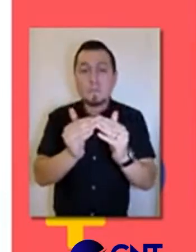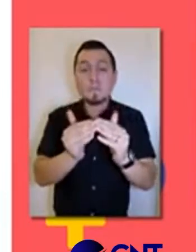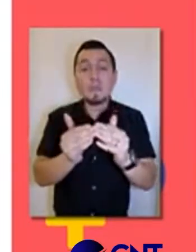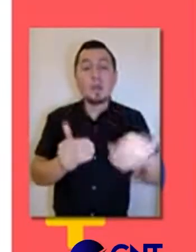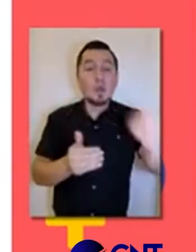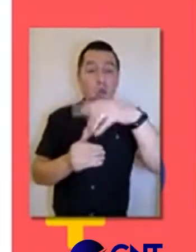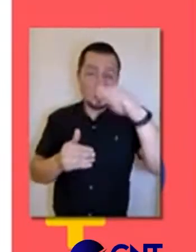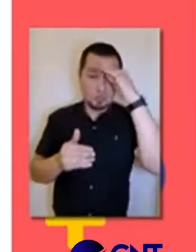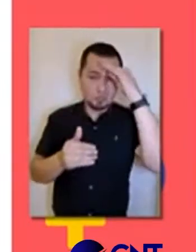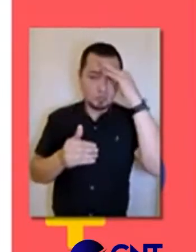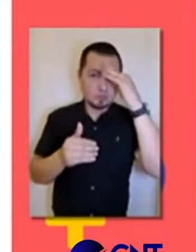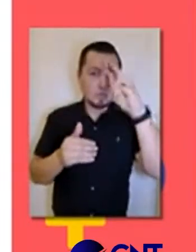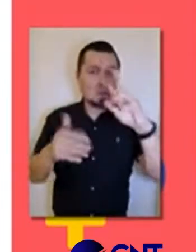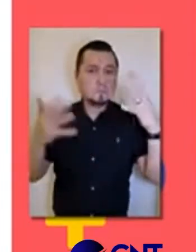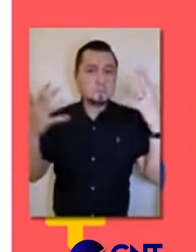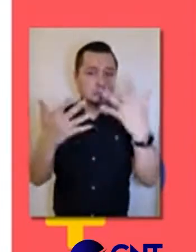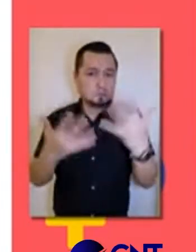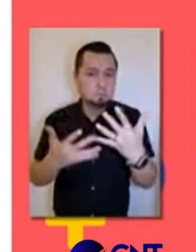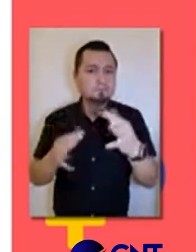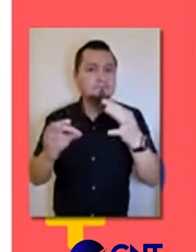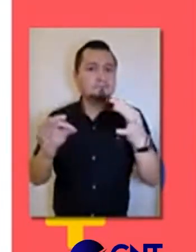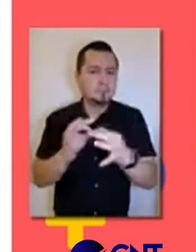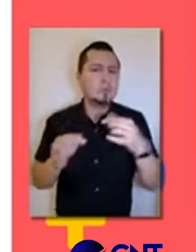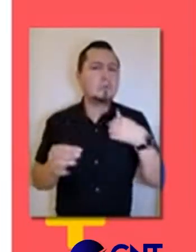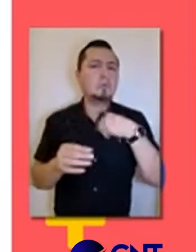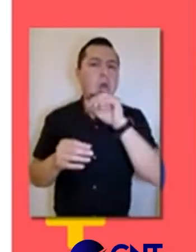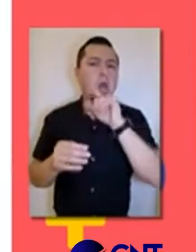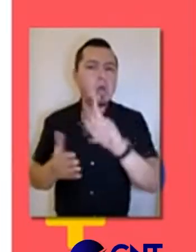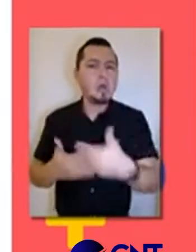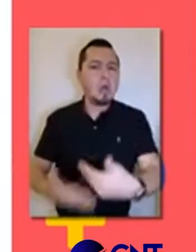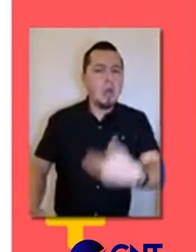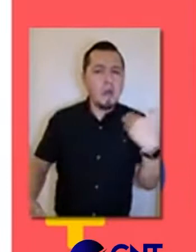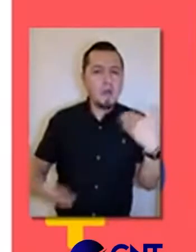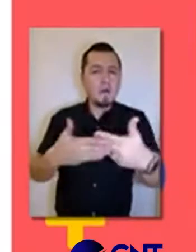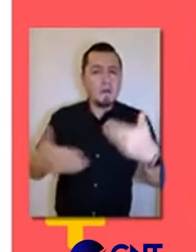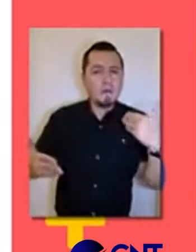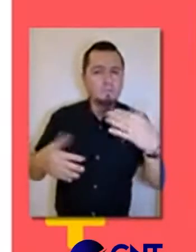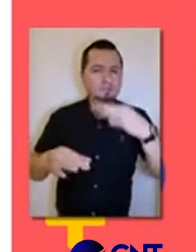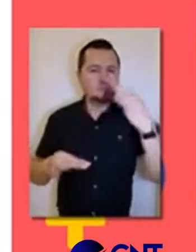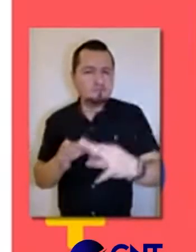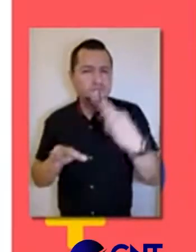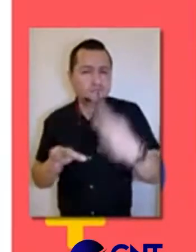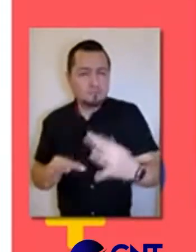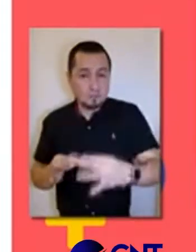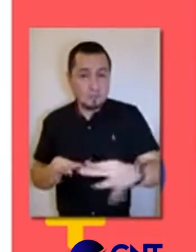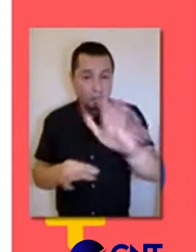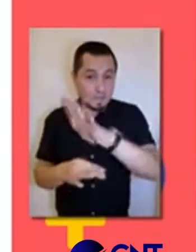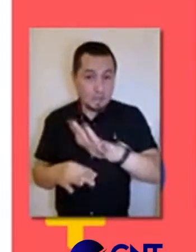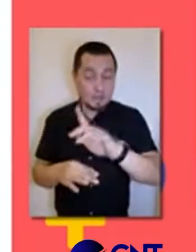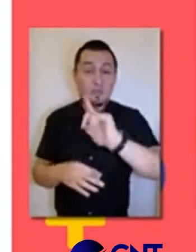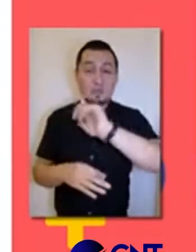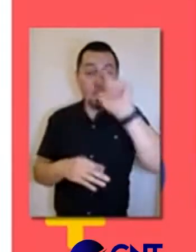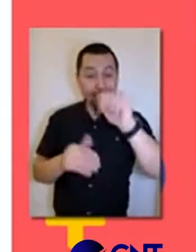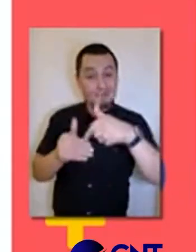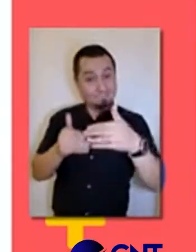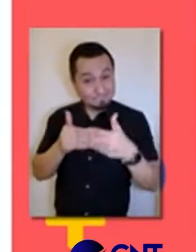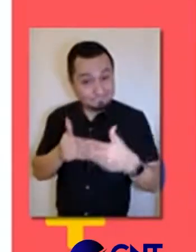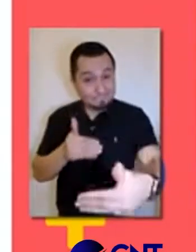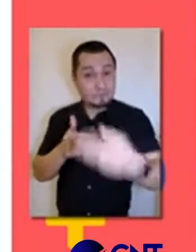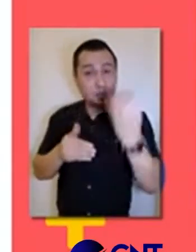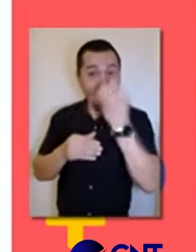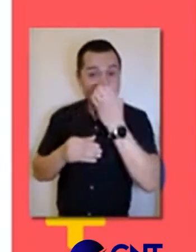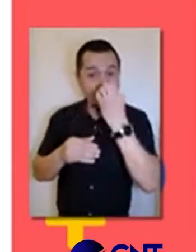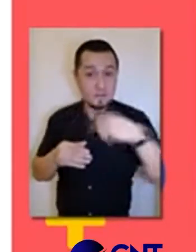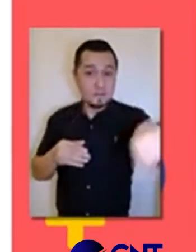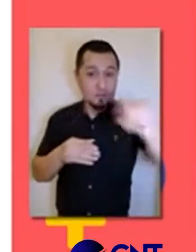se perfilaba por la dinámica que veíamos en la pandemia era que el ciclo escolar siguiente se iba a